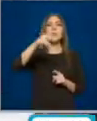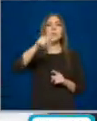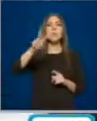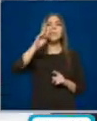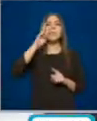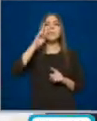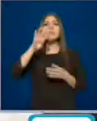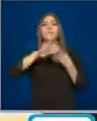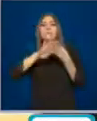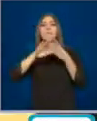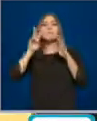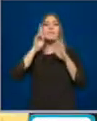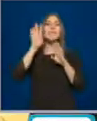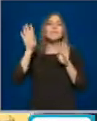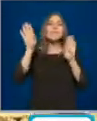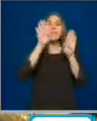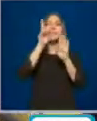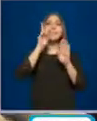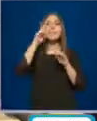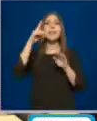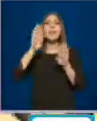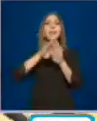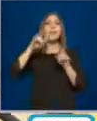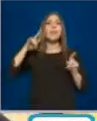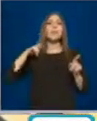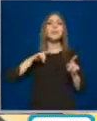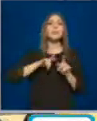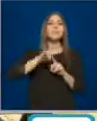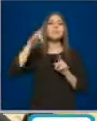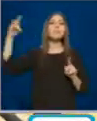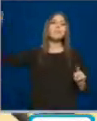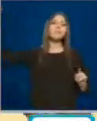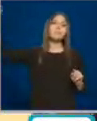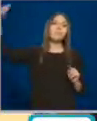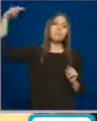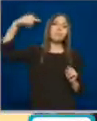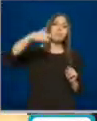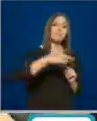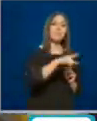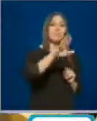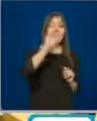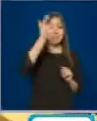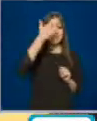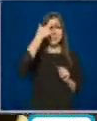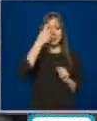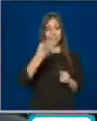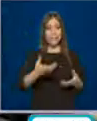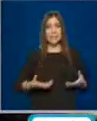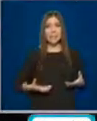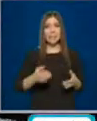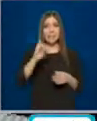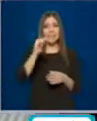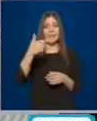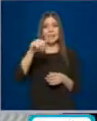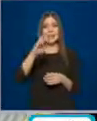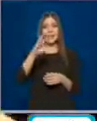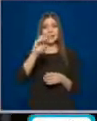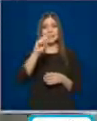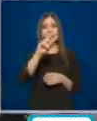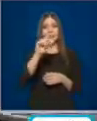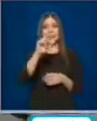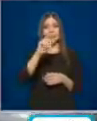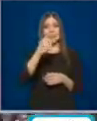aeropuerto internacional, porque hay que saber que esta parte de la calzada Ignacio Zaragoza, tío Alberto, se llama